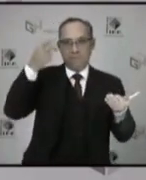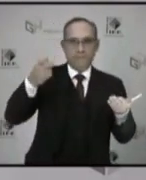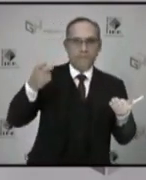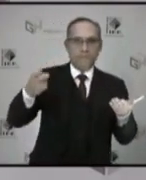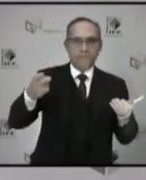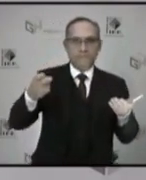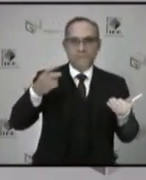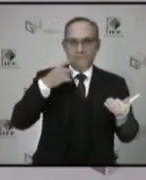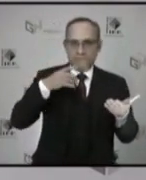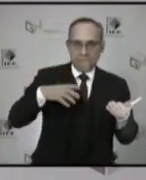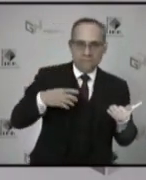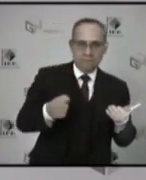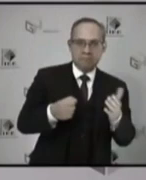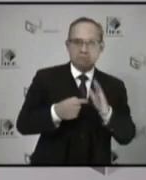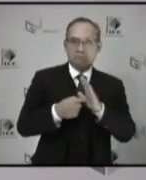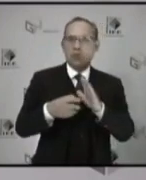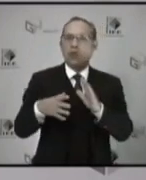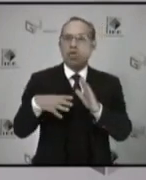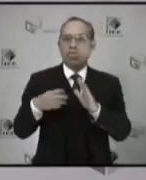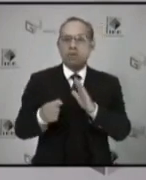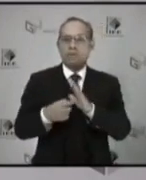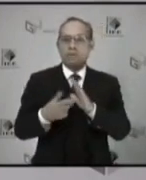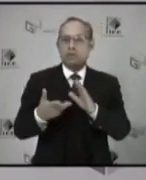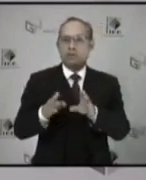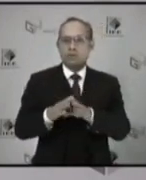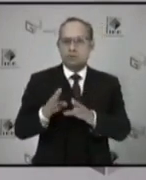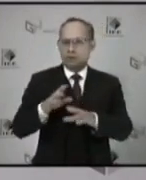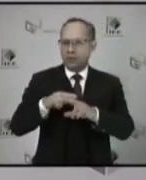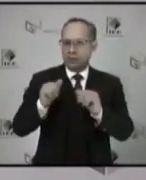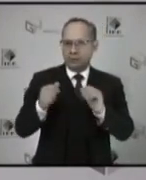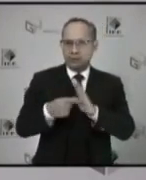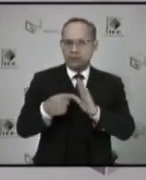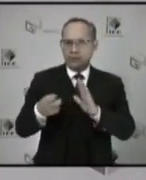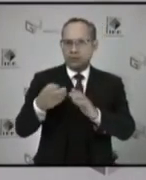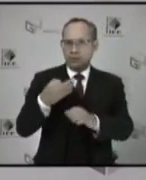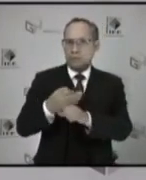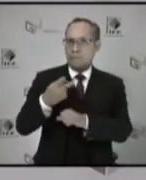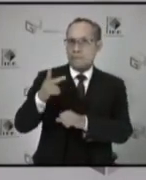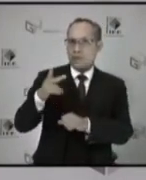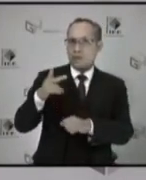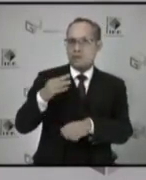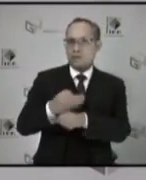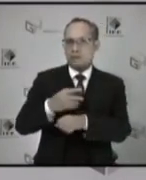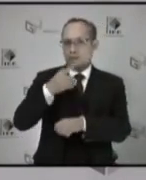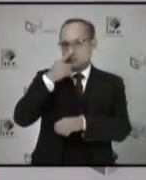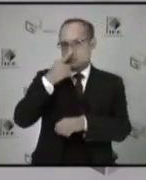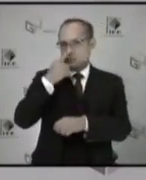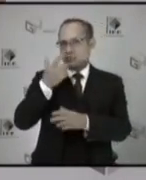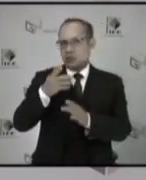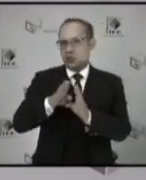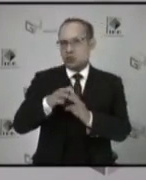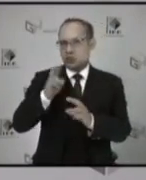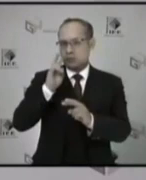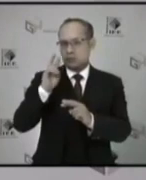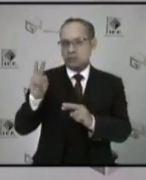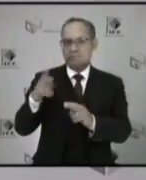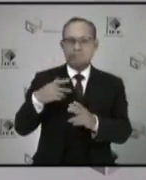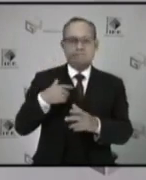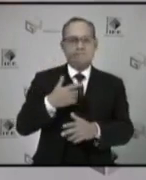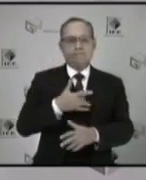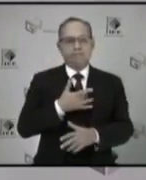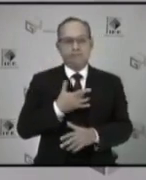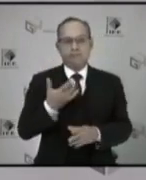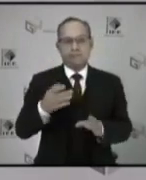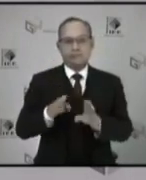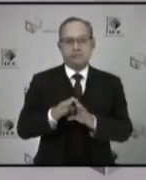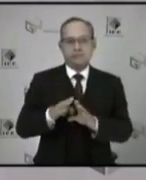aquí hay un olor profundamente autoritario y que vive de la fama de otros. No tiene nada que decir.